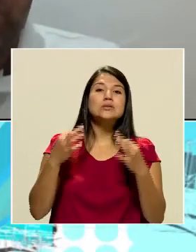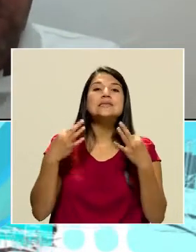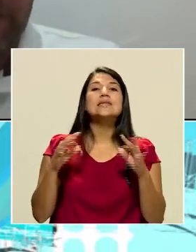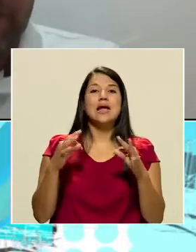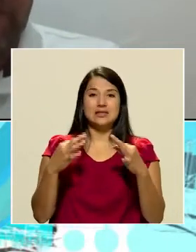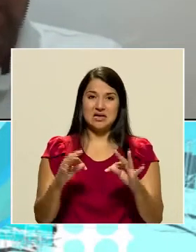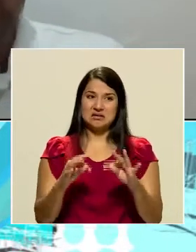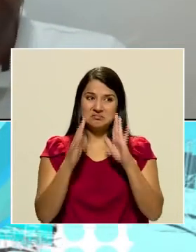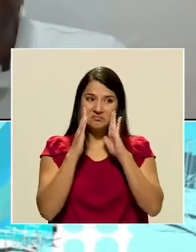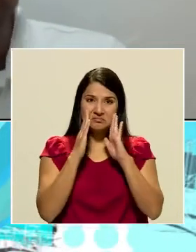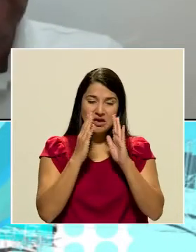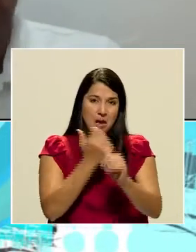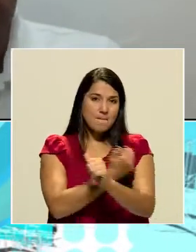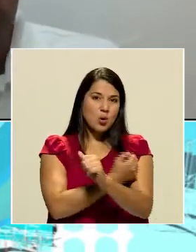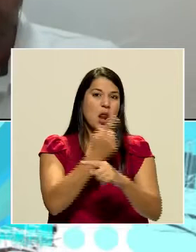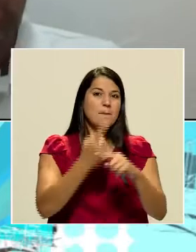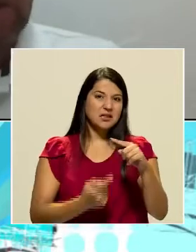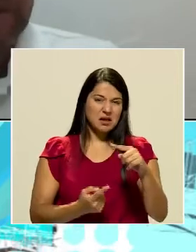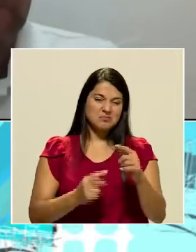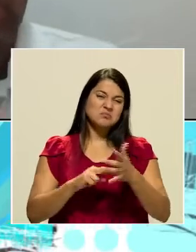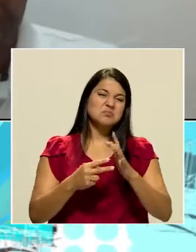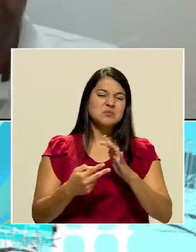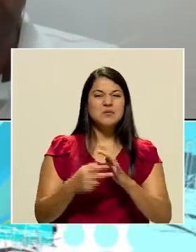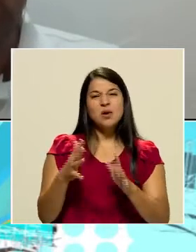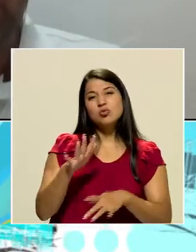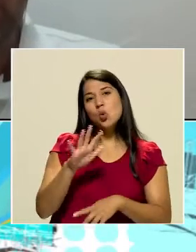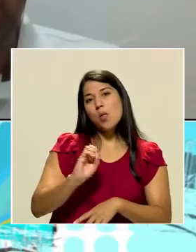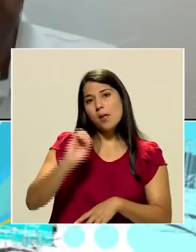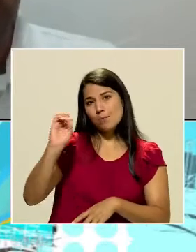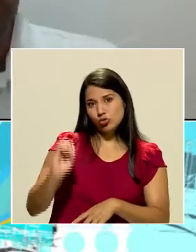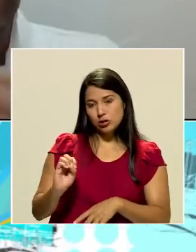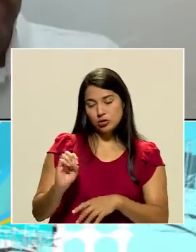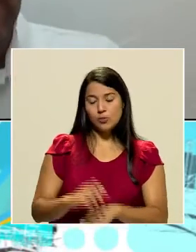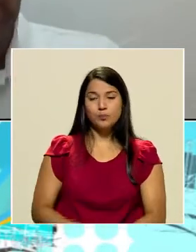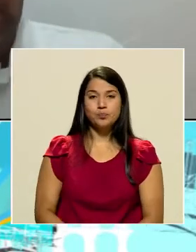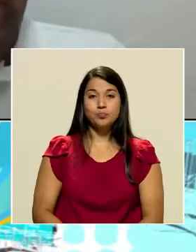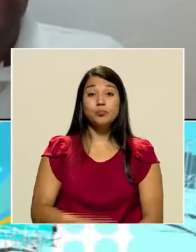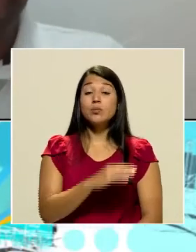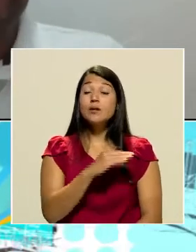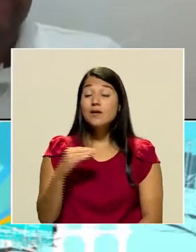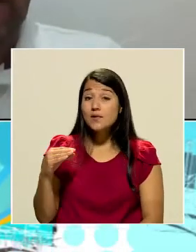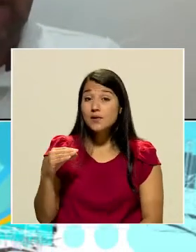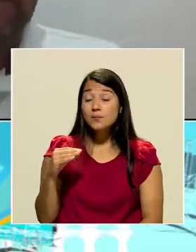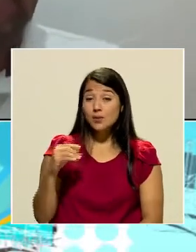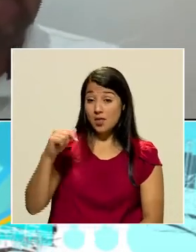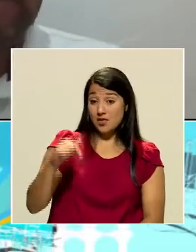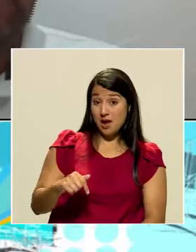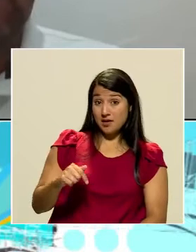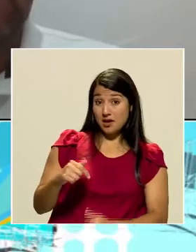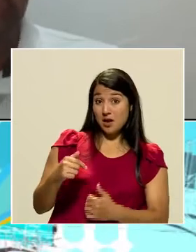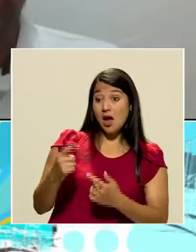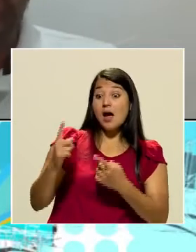cubriéndonos por ahí. Eso representaría más o menos un 50% de la población. Y de aquí a que esté lista